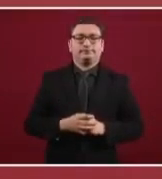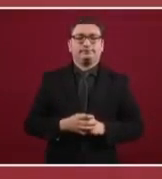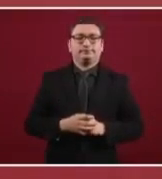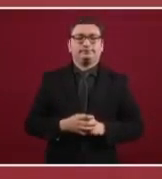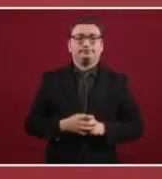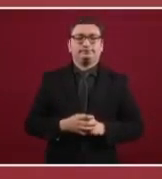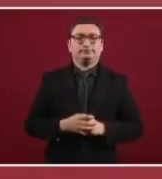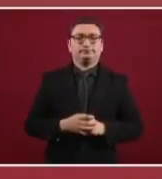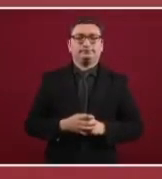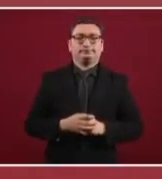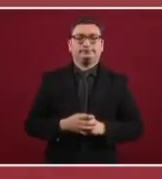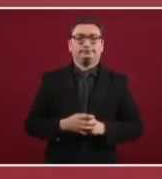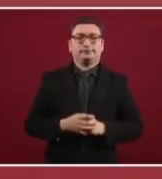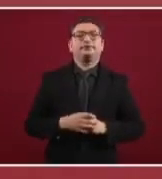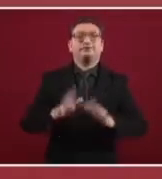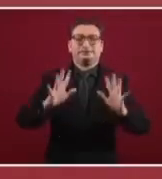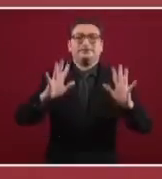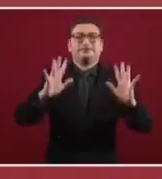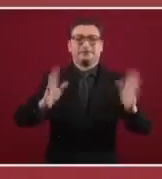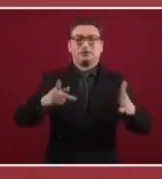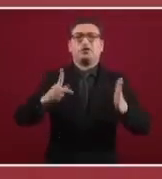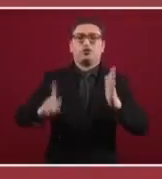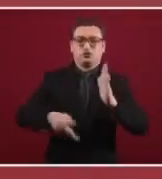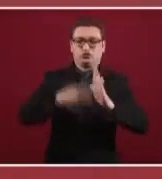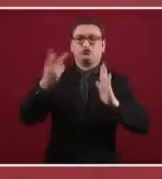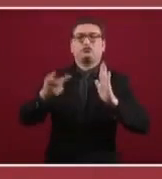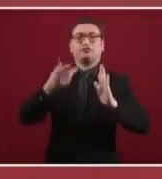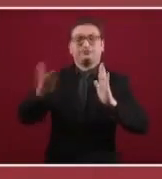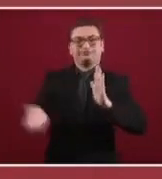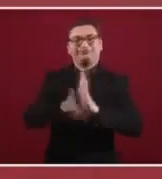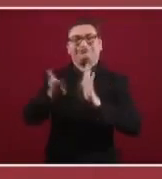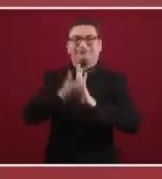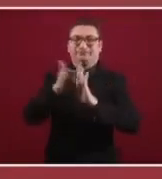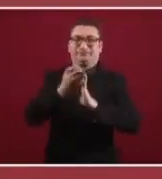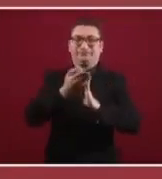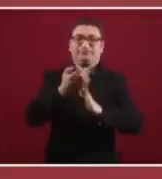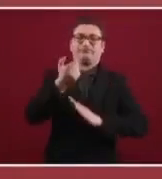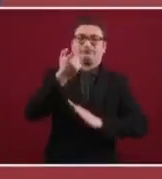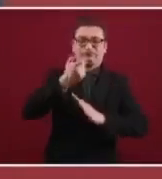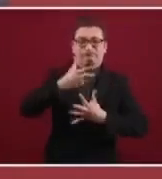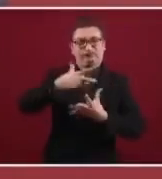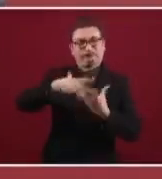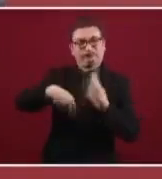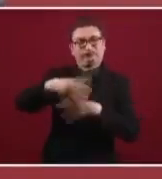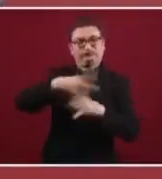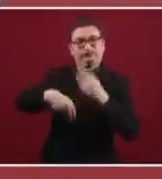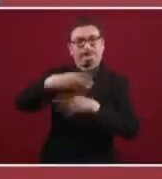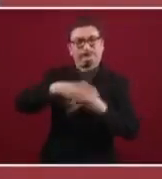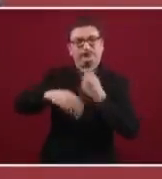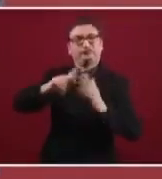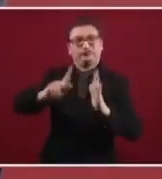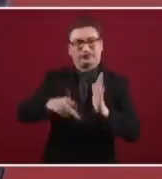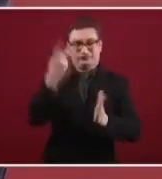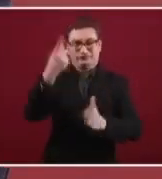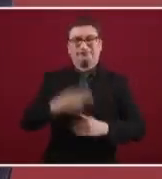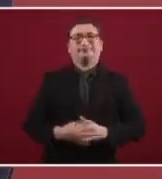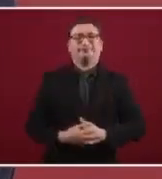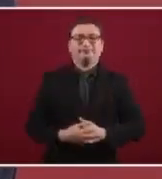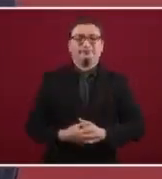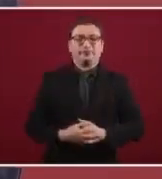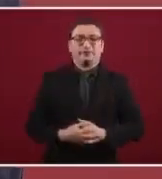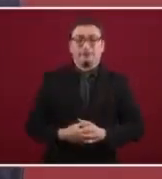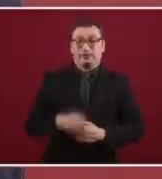está reactivada la economía por la construcción, no solo